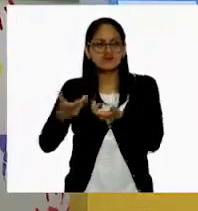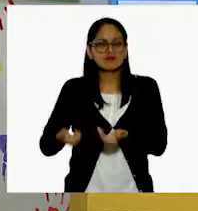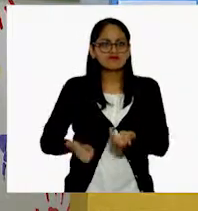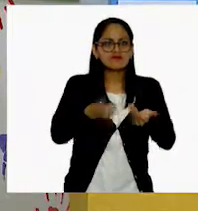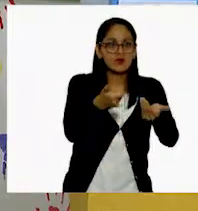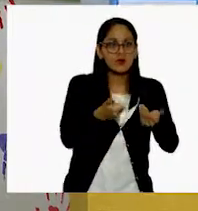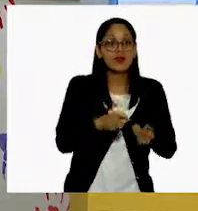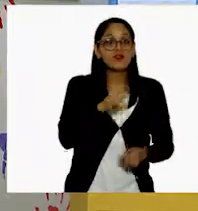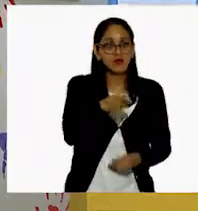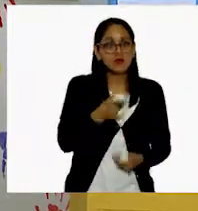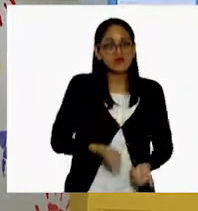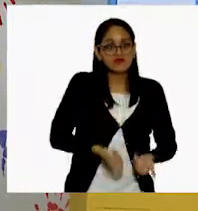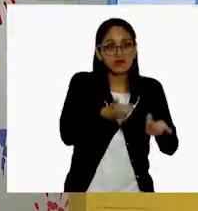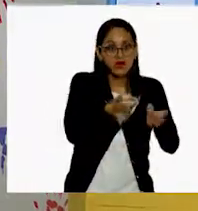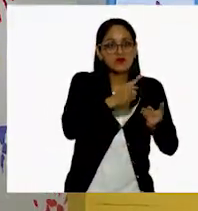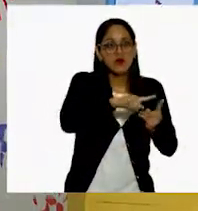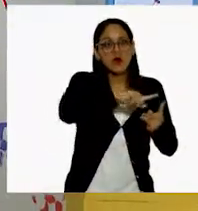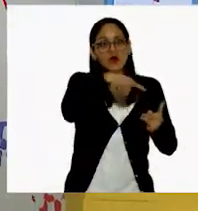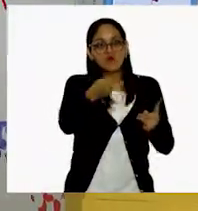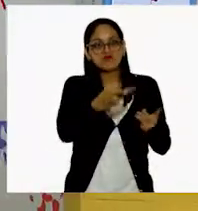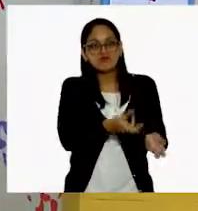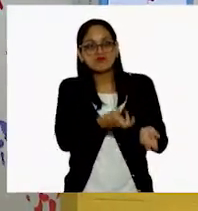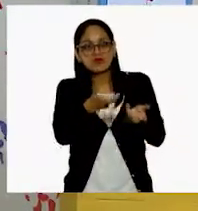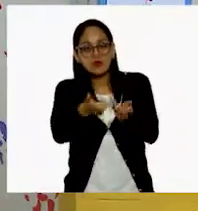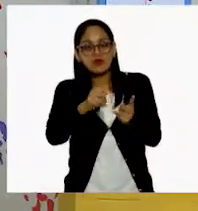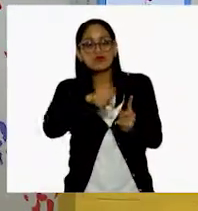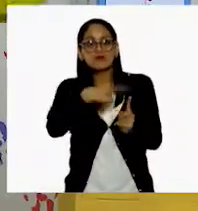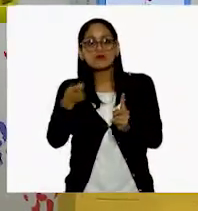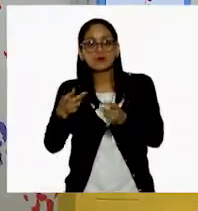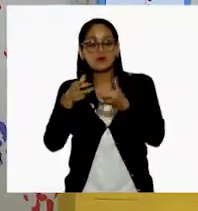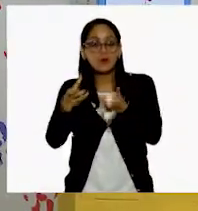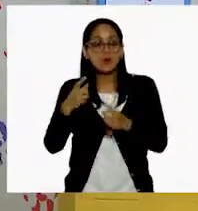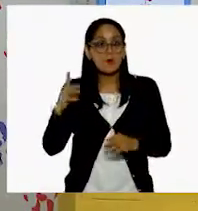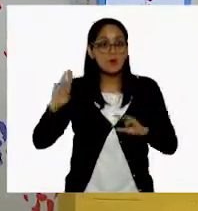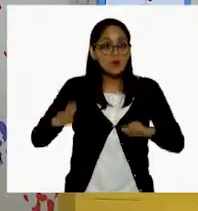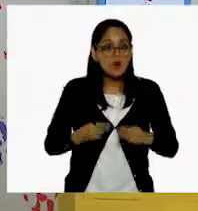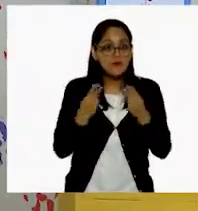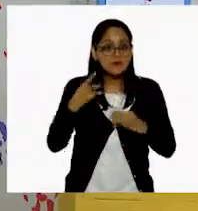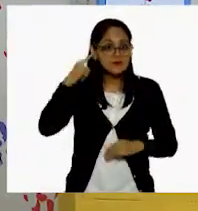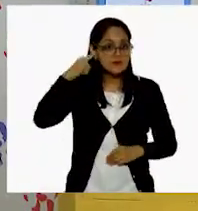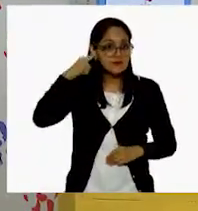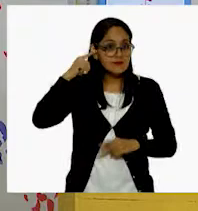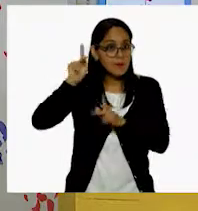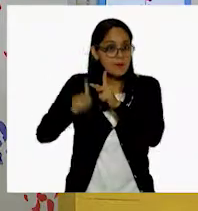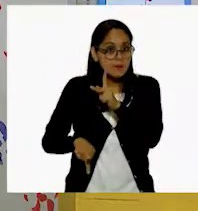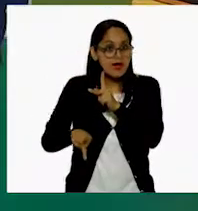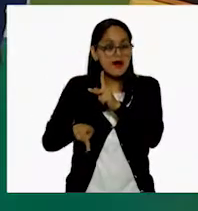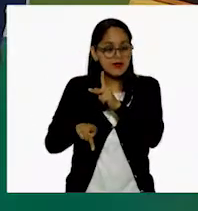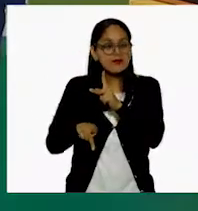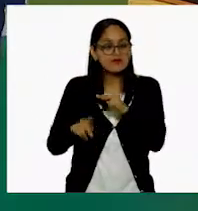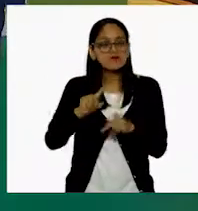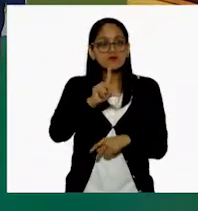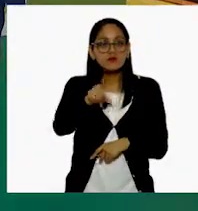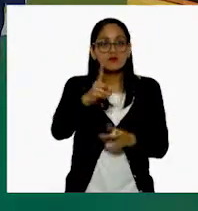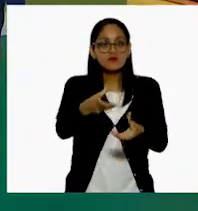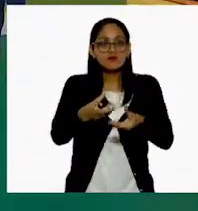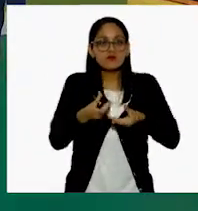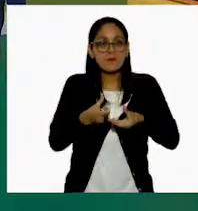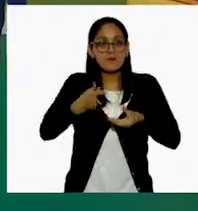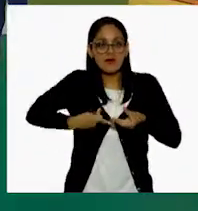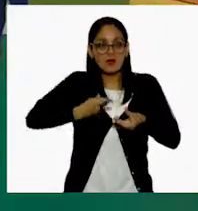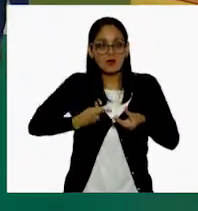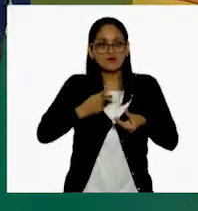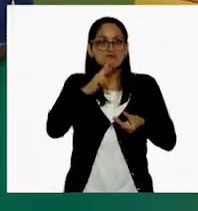vez ustedes a alguien más. Y cuando la música que escuchas de fondo pare, la persona que tiene la pelota tendrá que responder tres